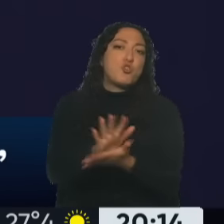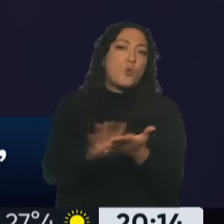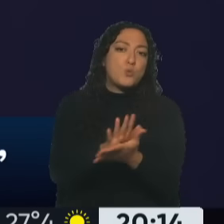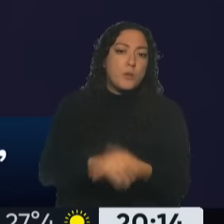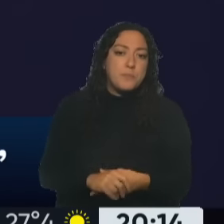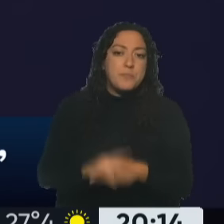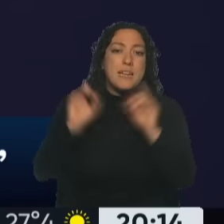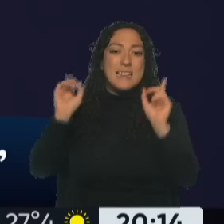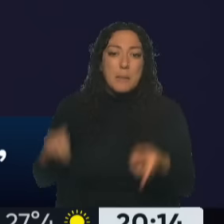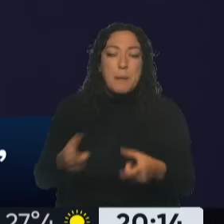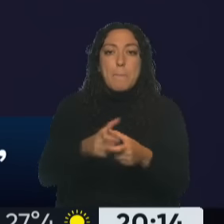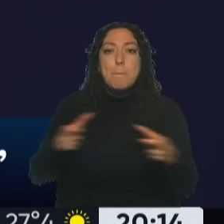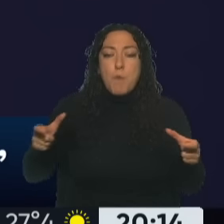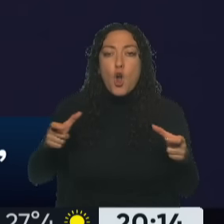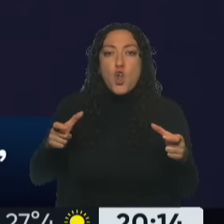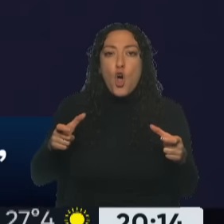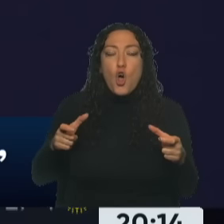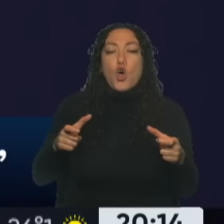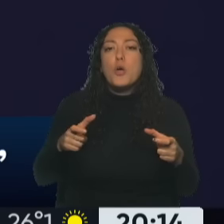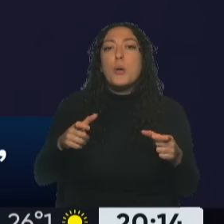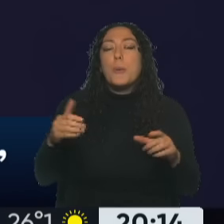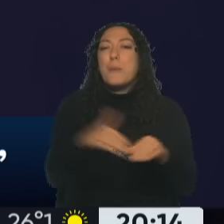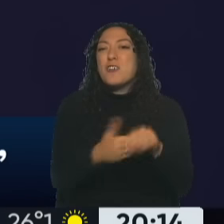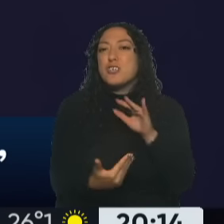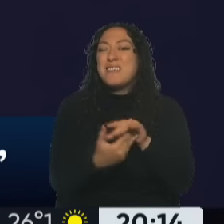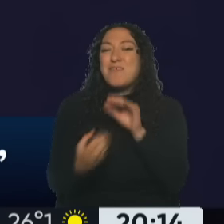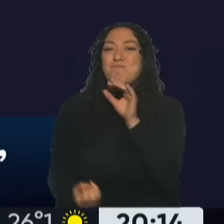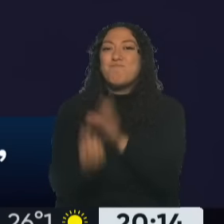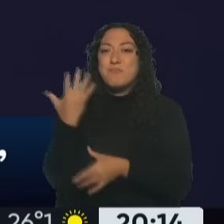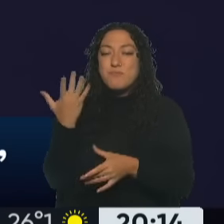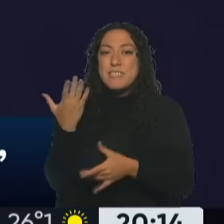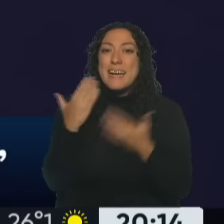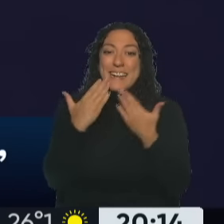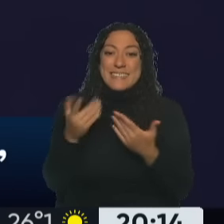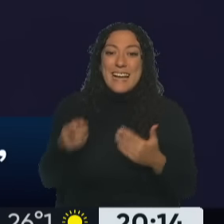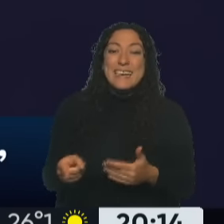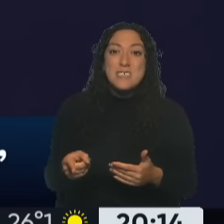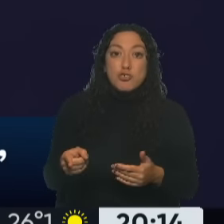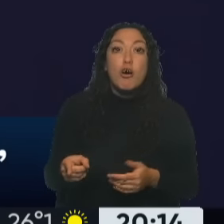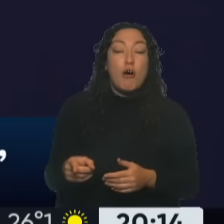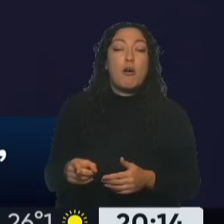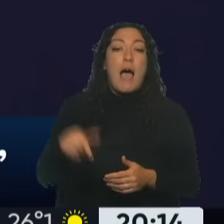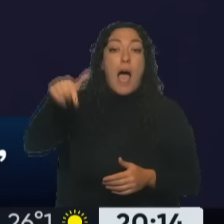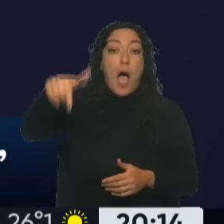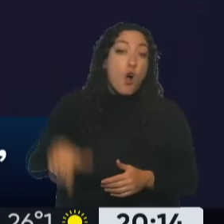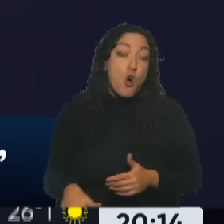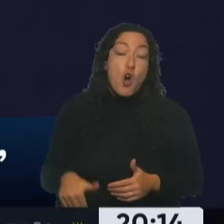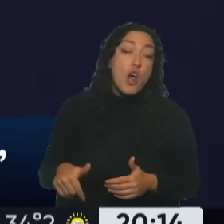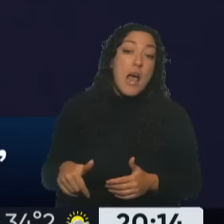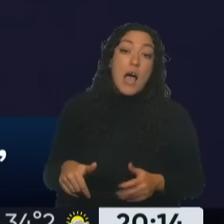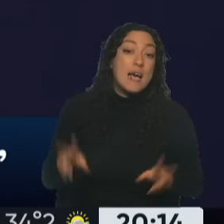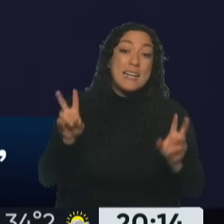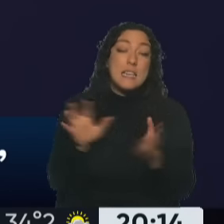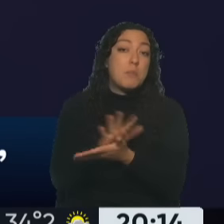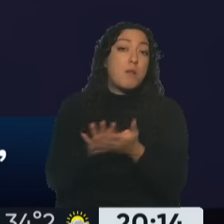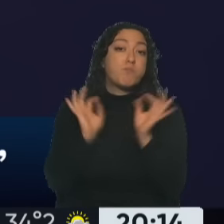creación de este Bono del Banco Central hoy prácticamente es un es un tema